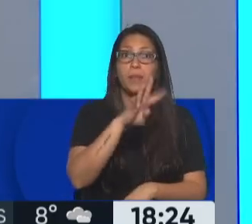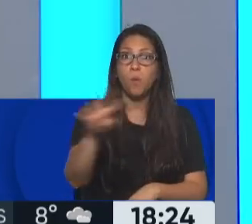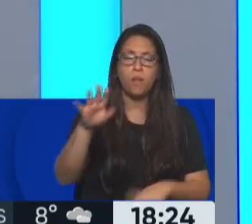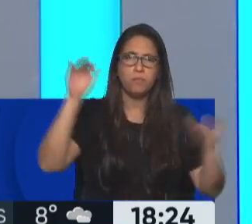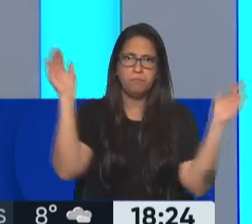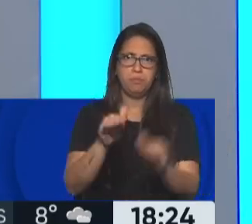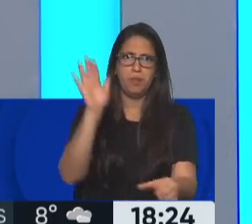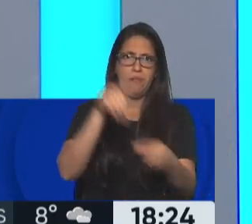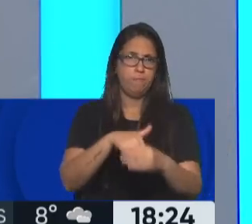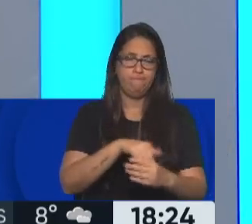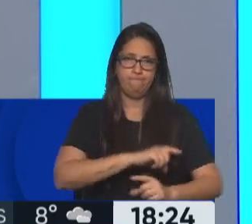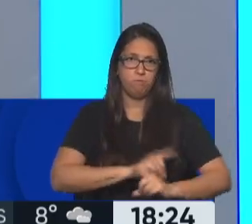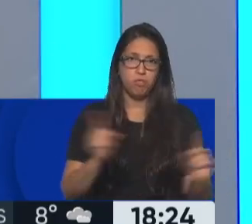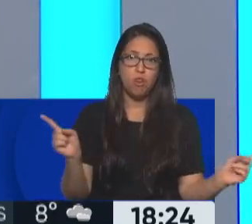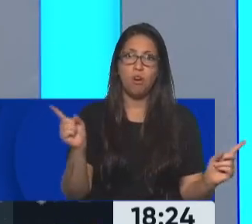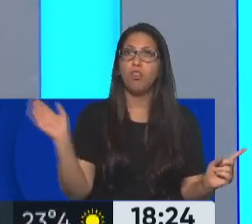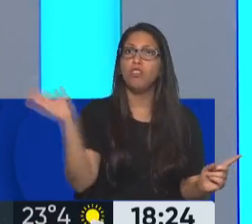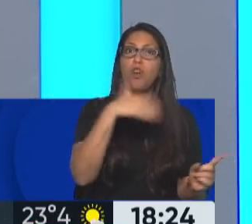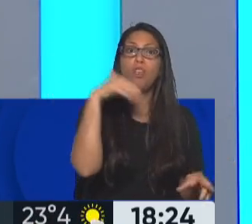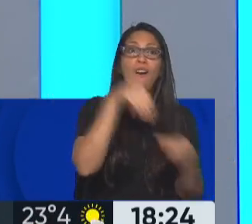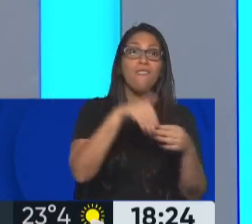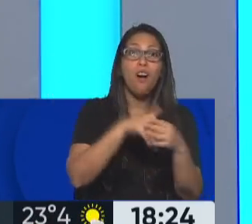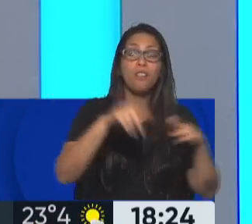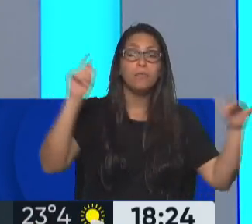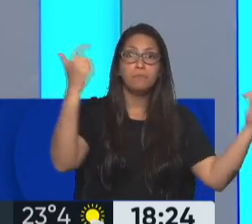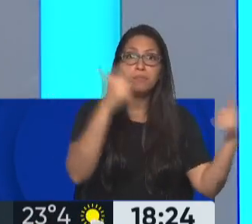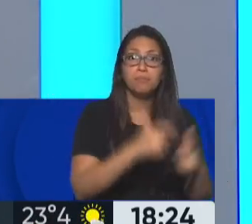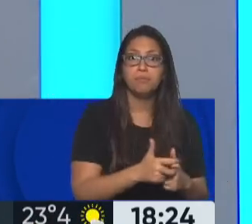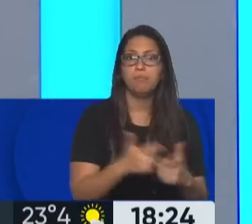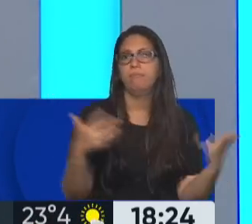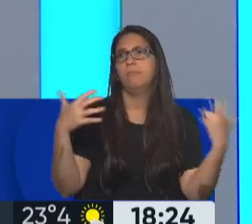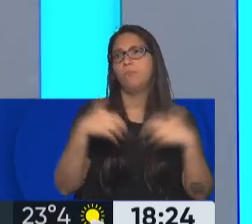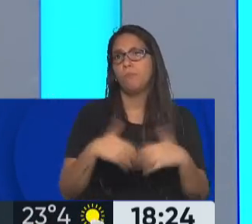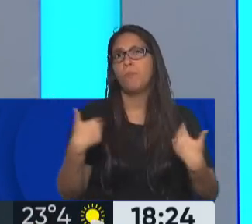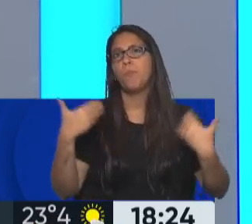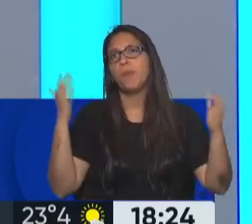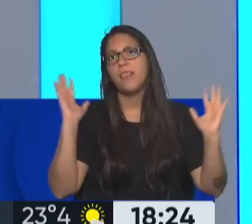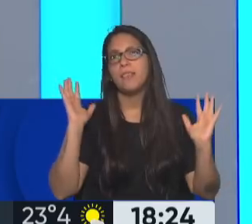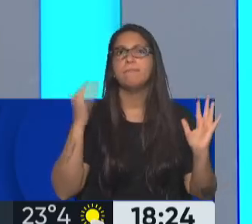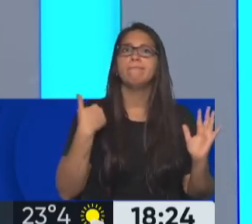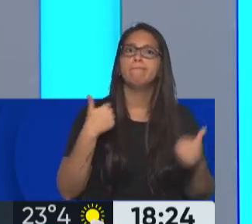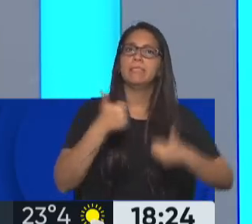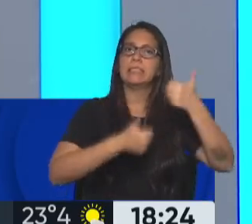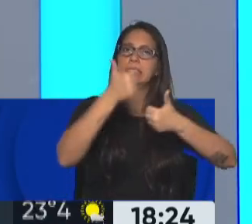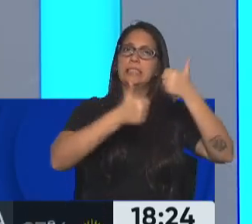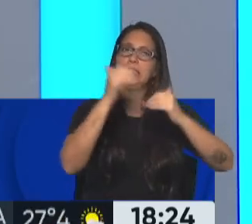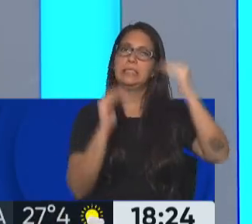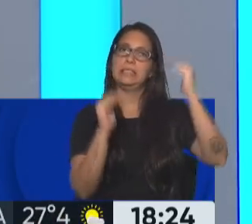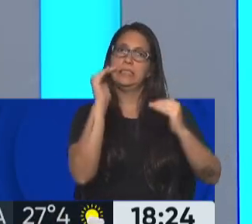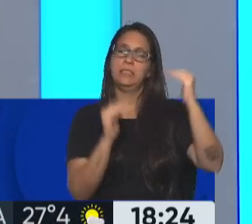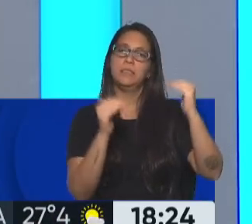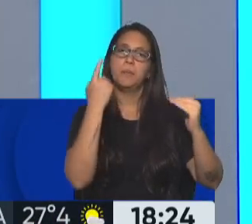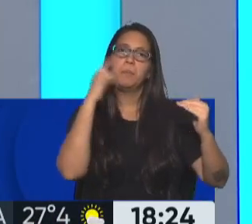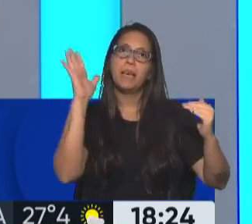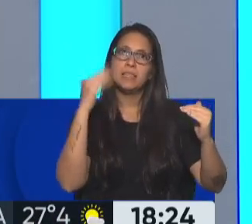nunca. Entonces, si todos pierden caudal de voto, seguramente podías perder menos, podías aspirar a ganar la elección, tenías enfrente un candidato que podía